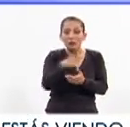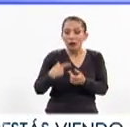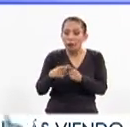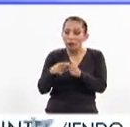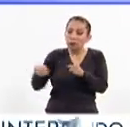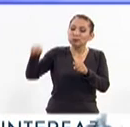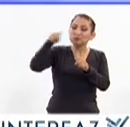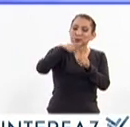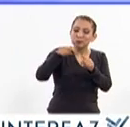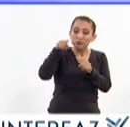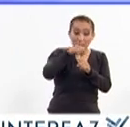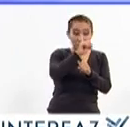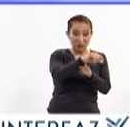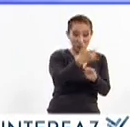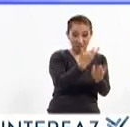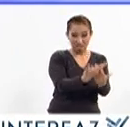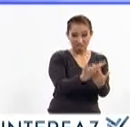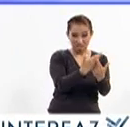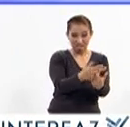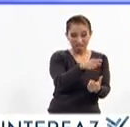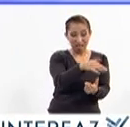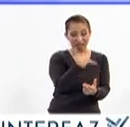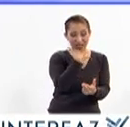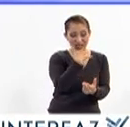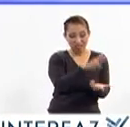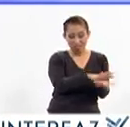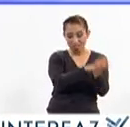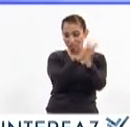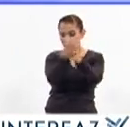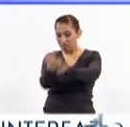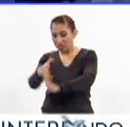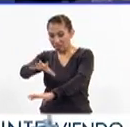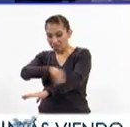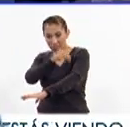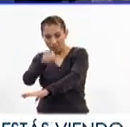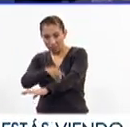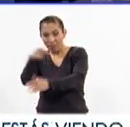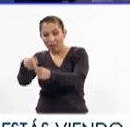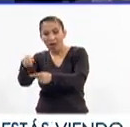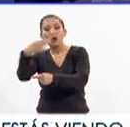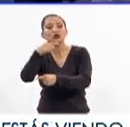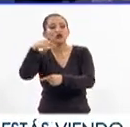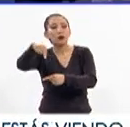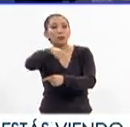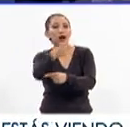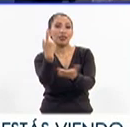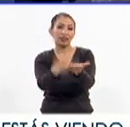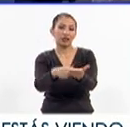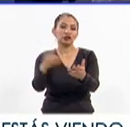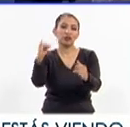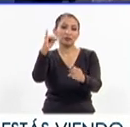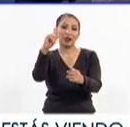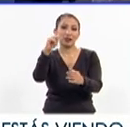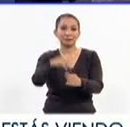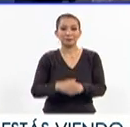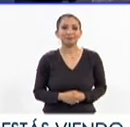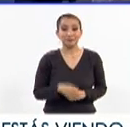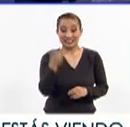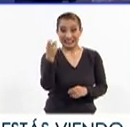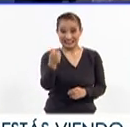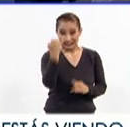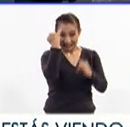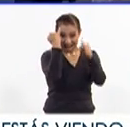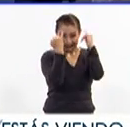círculo virtuoso donde un residuo lo pasamos a un energético y lo estamos utilizando dentro de casa. Ese tipo